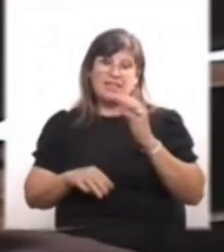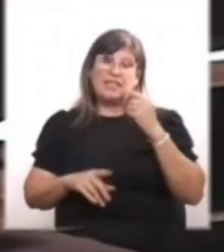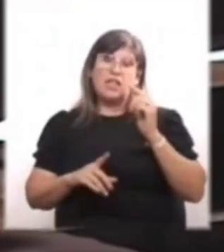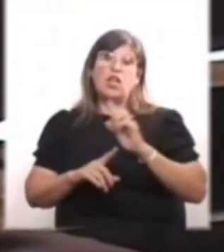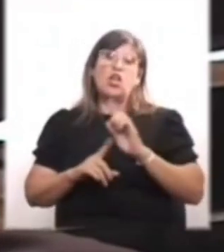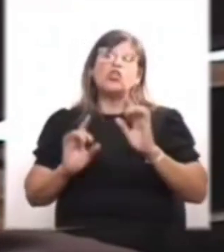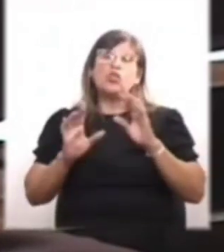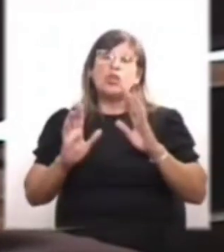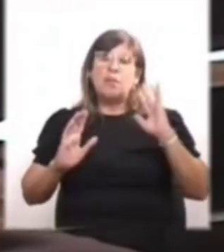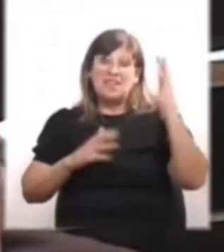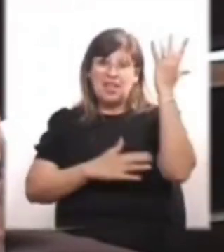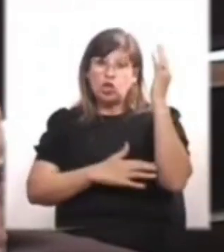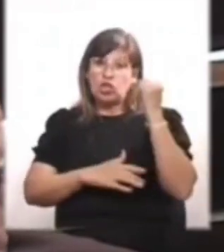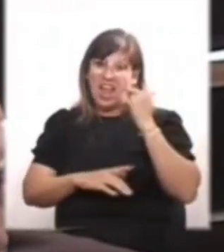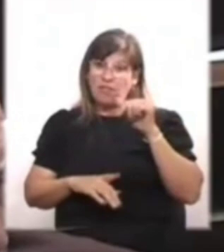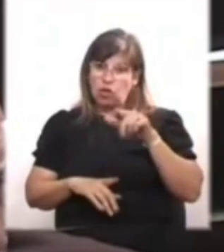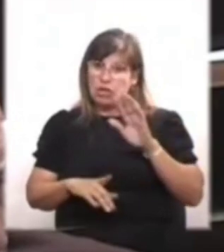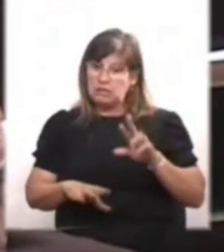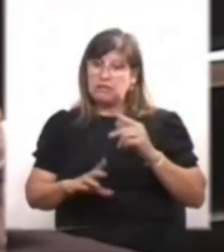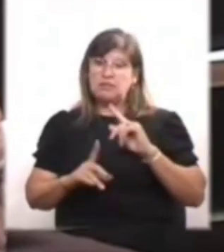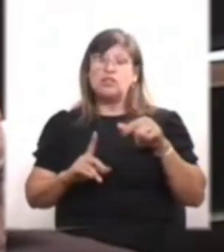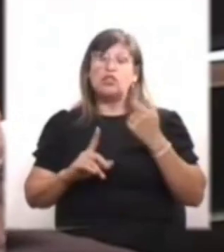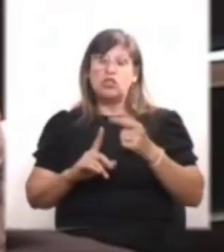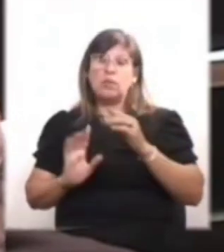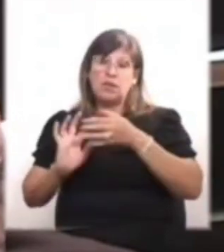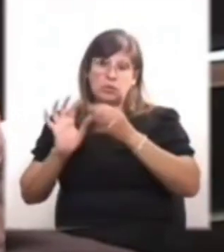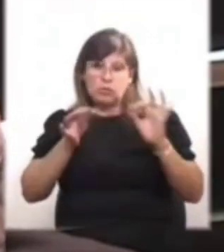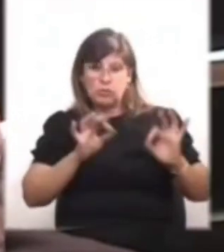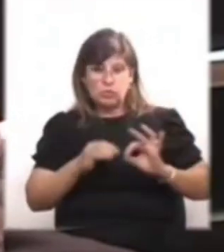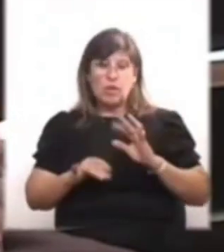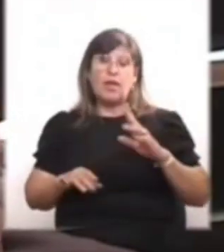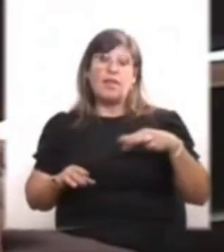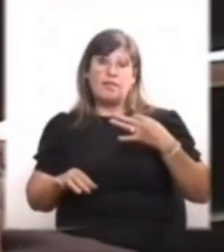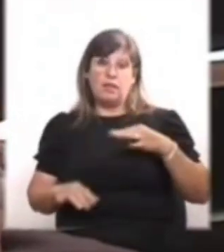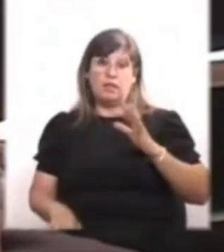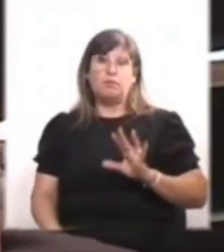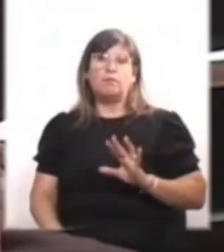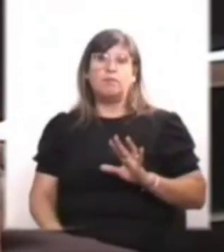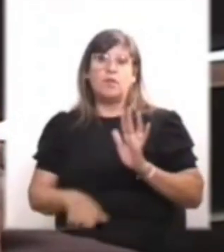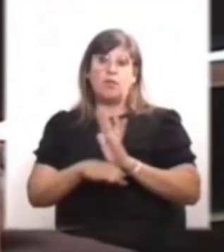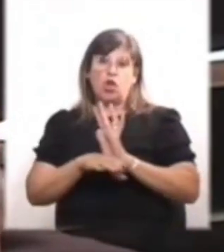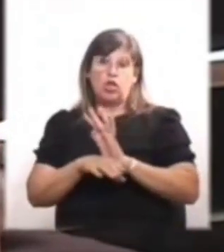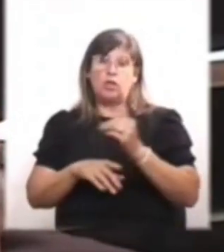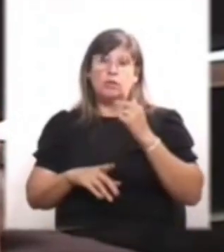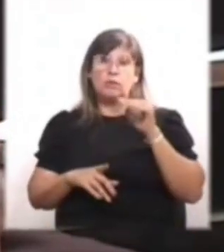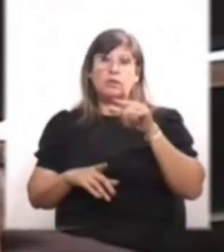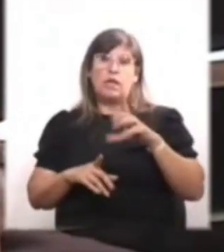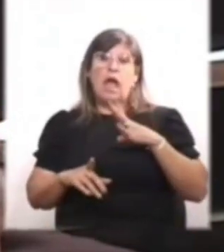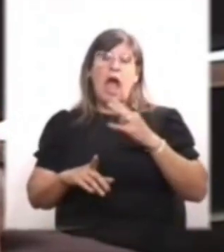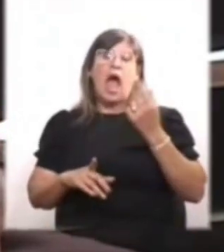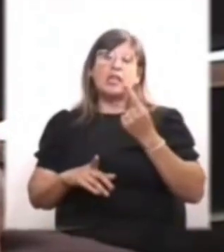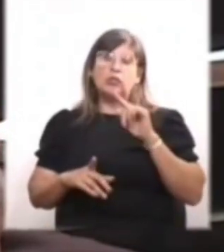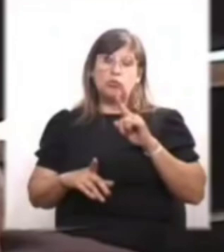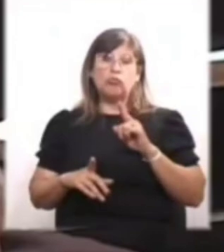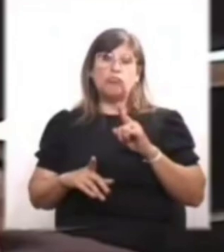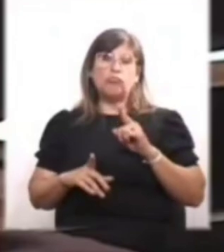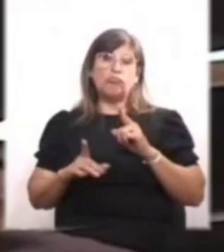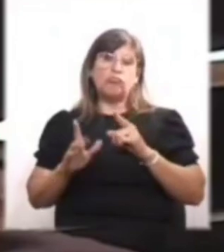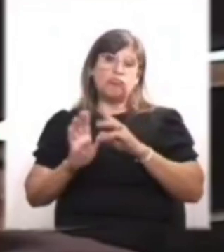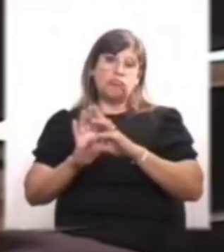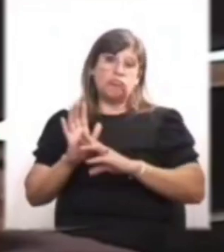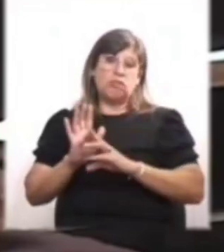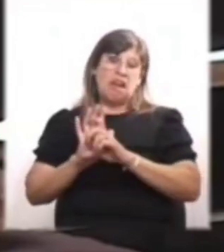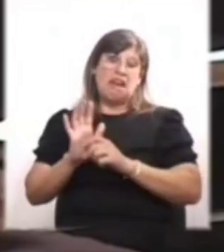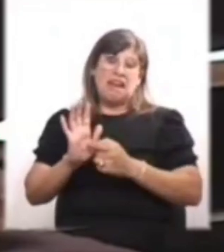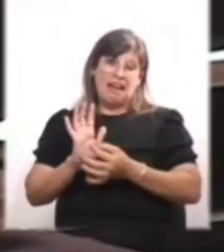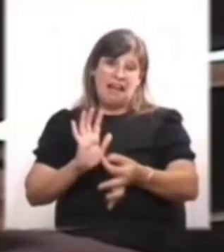solamente los árboles, sino todo un corredor biológico, etcétera, etcétera. Finalmente, dicen, hay una razón legal que nos parece que